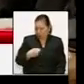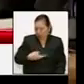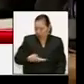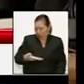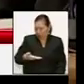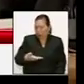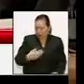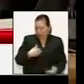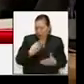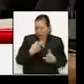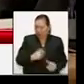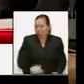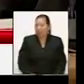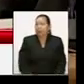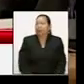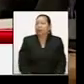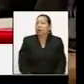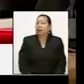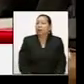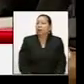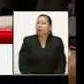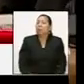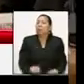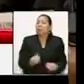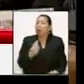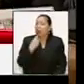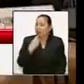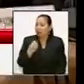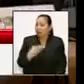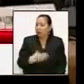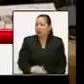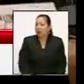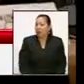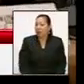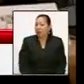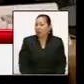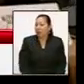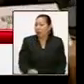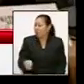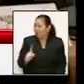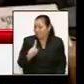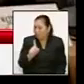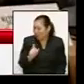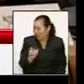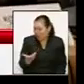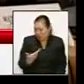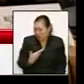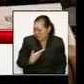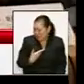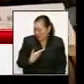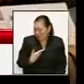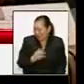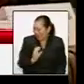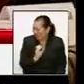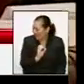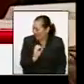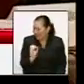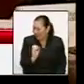presentar. Pero la pregunta es, ¿por qué no nos dijo eso al principio? No me preguntaron exactamente sobre